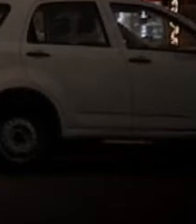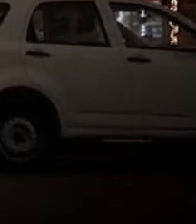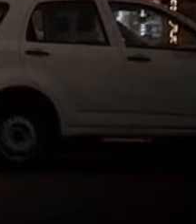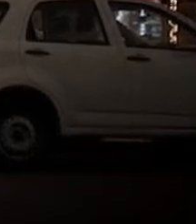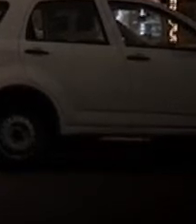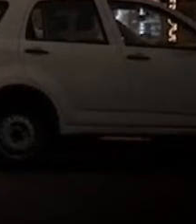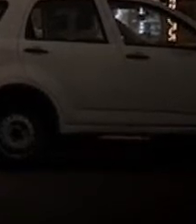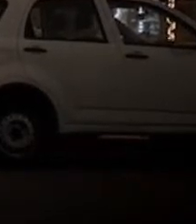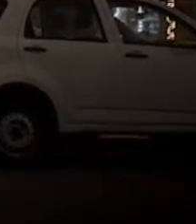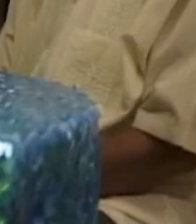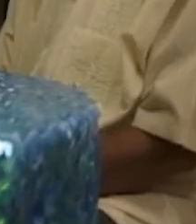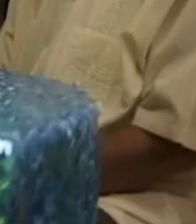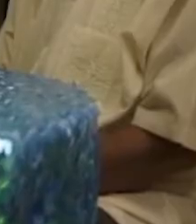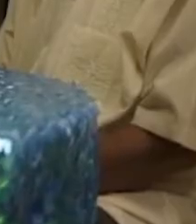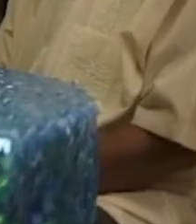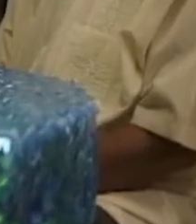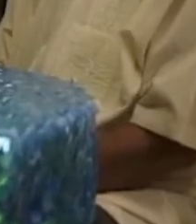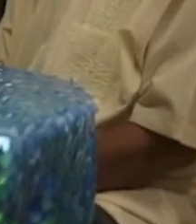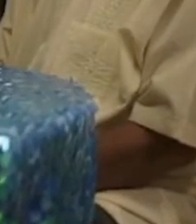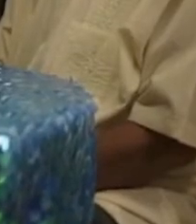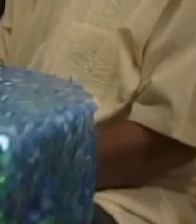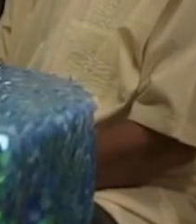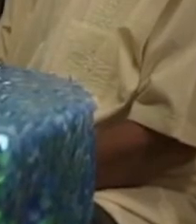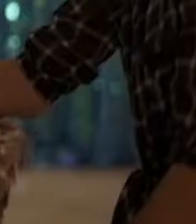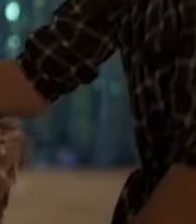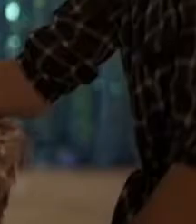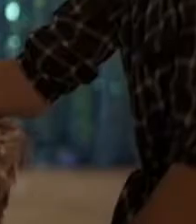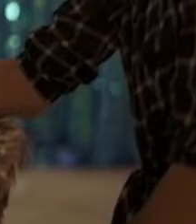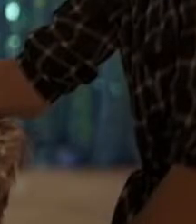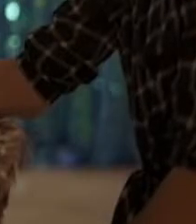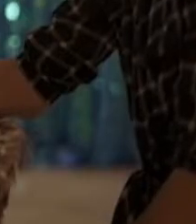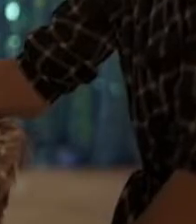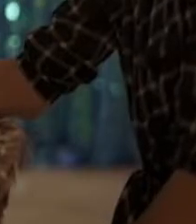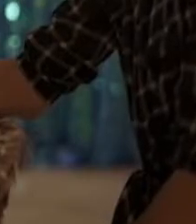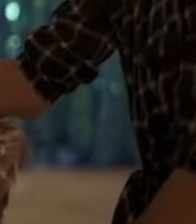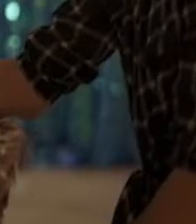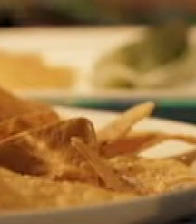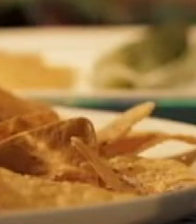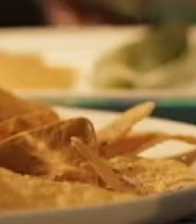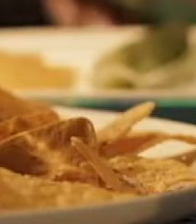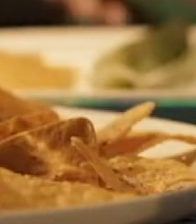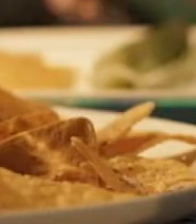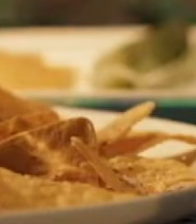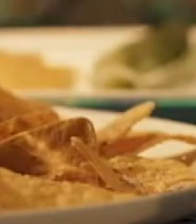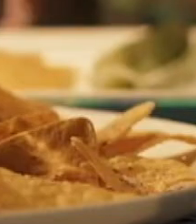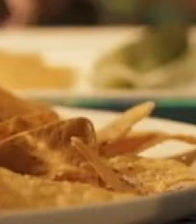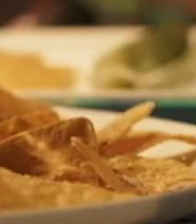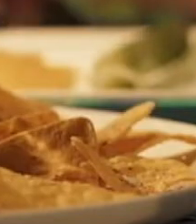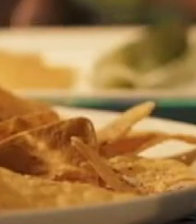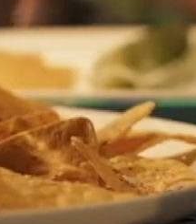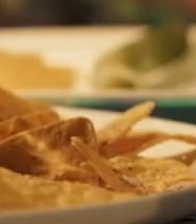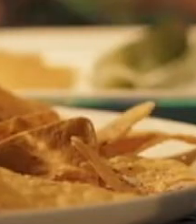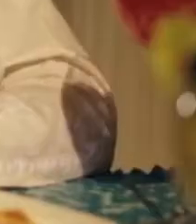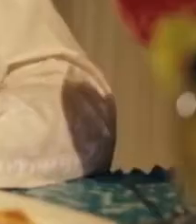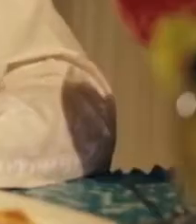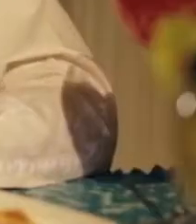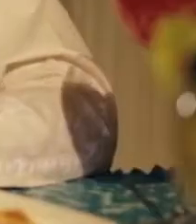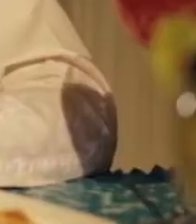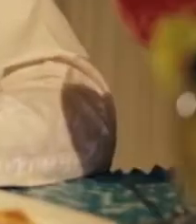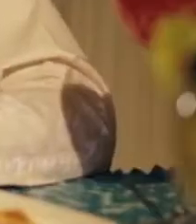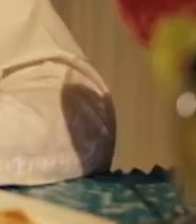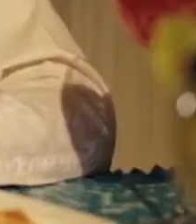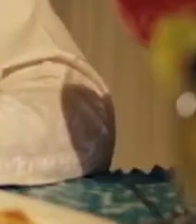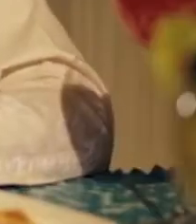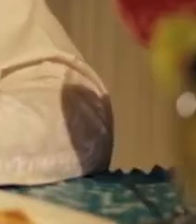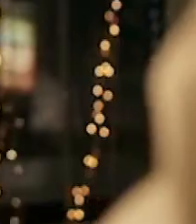Muchas gracias. Hoy es una noche mágica que solo en Punta Arenas podemos tener. Por eso queremos invitar a 2 amigos a la pista.